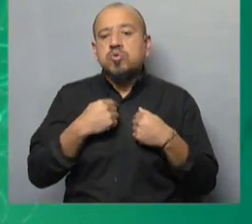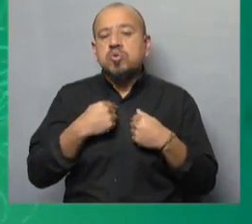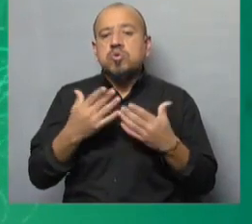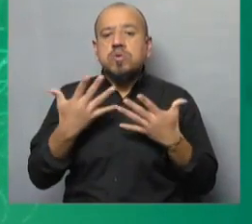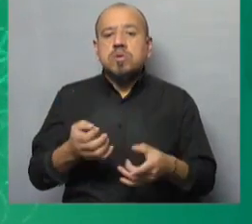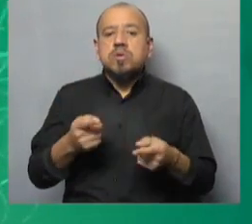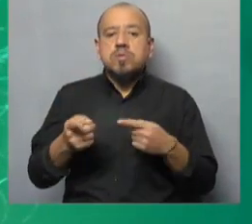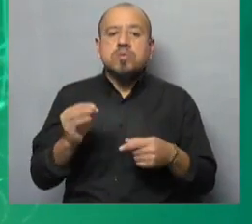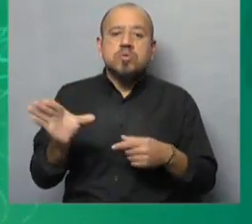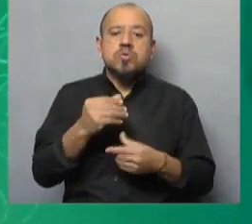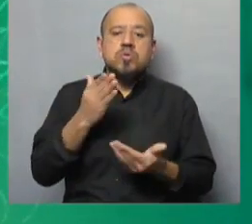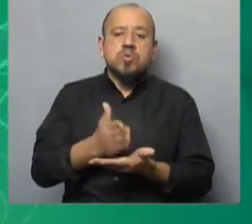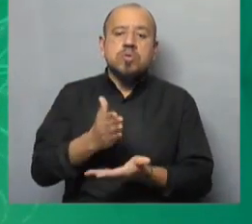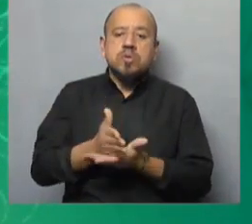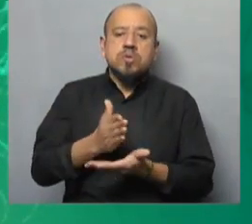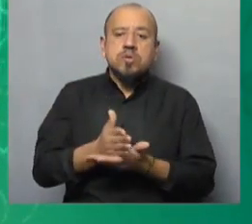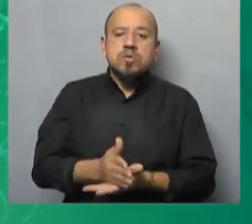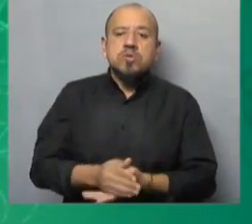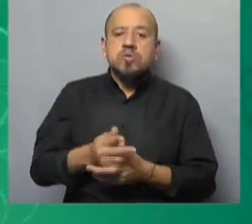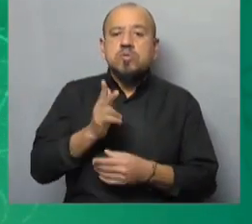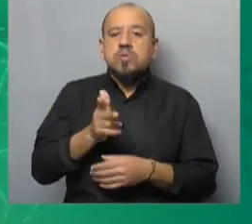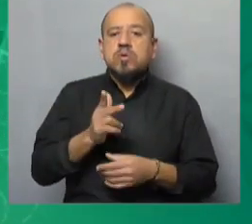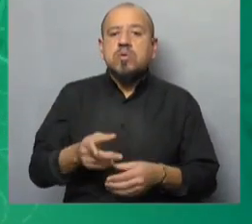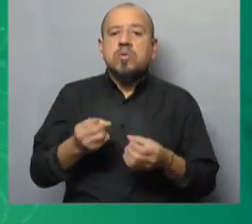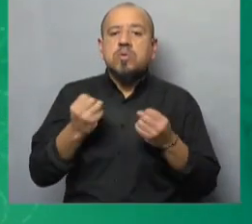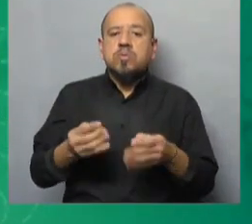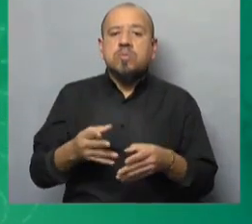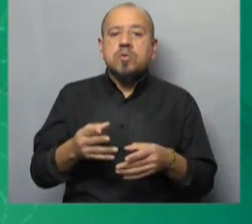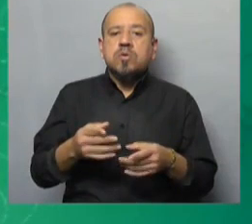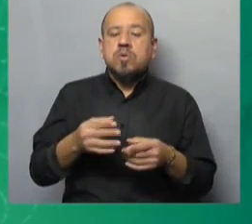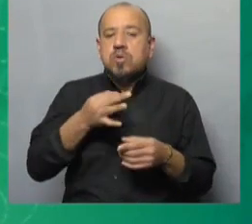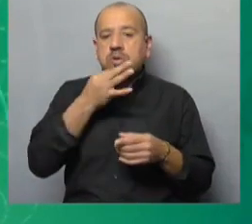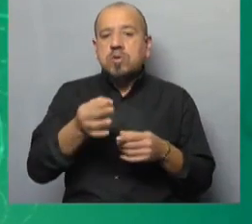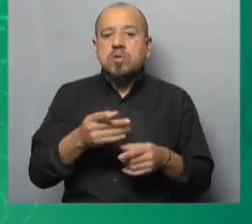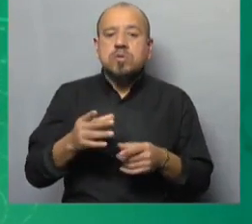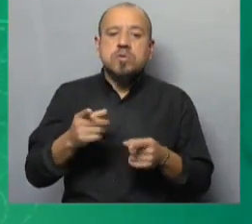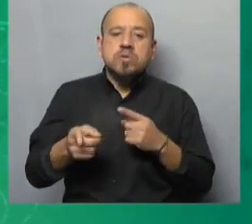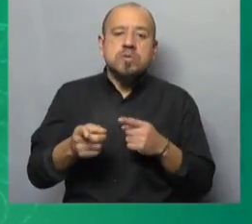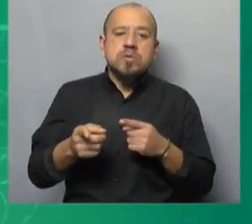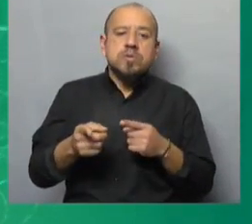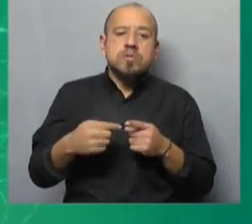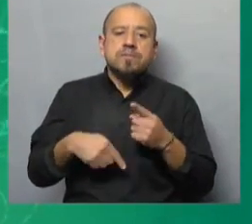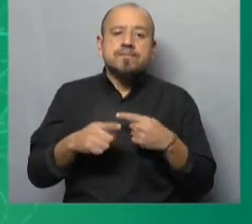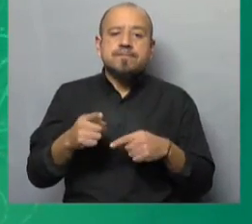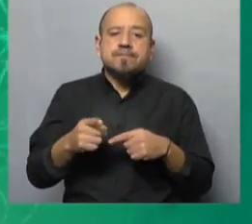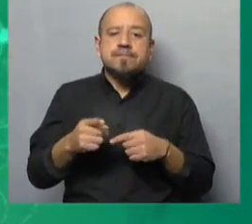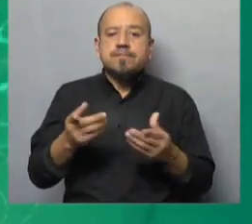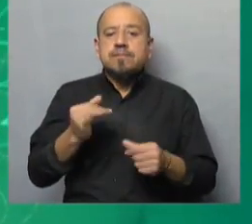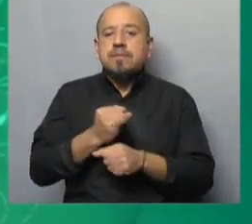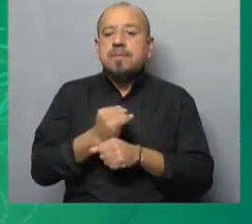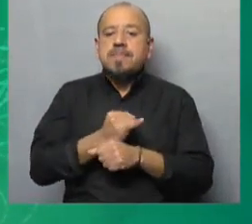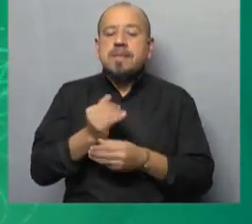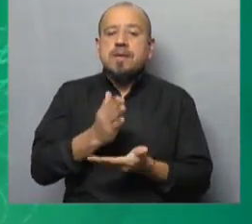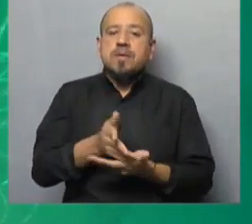defienda todos los derechos humanos y que se lo haga en todo el país porque una de las críticas que señalaron varios postulantes es que la institución es una institución que se